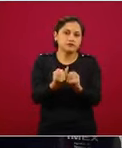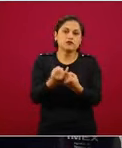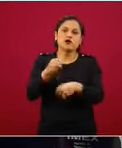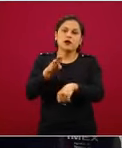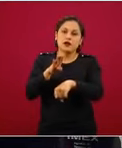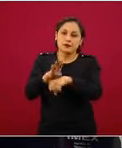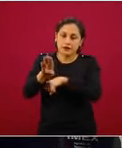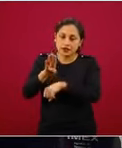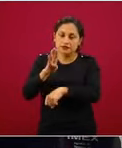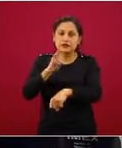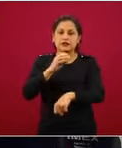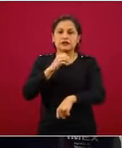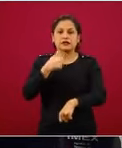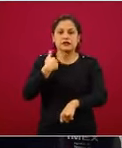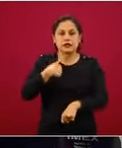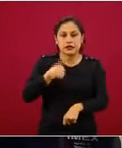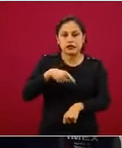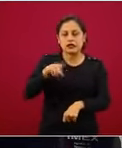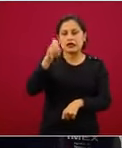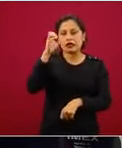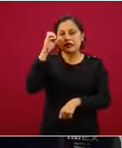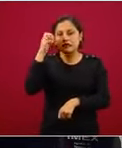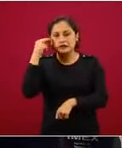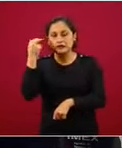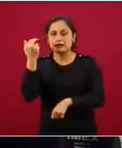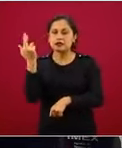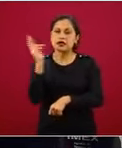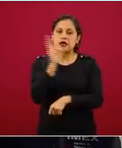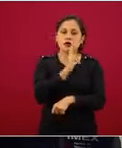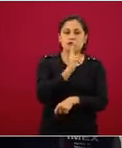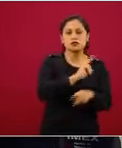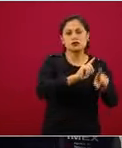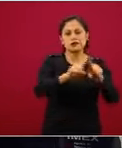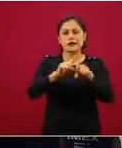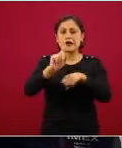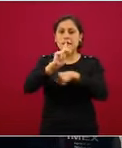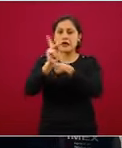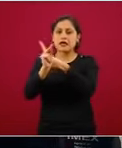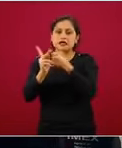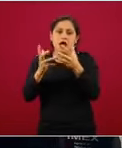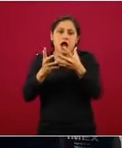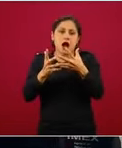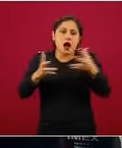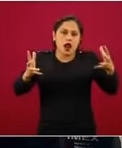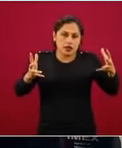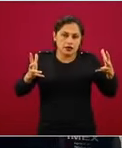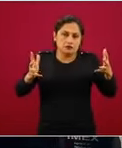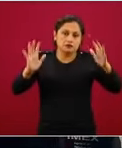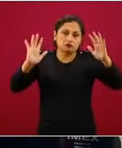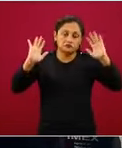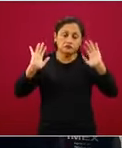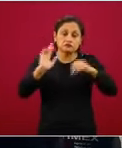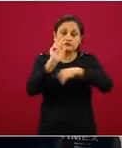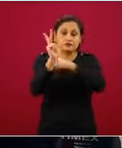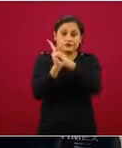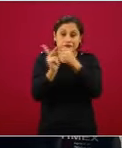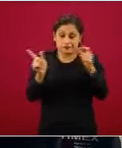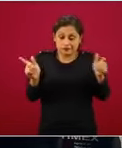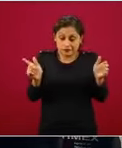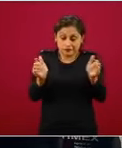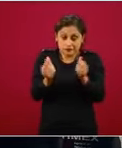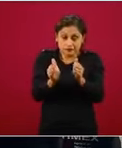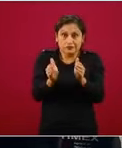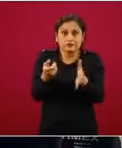China, en Rusia, en la India, etcétera, países de grandes dimensiones. Países más pequeños, con mucha